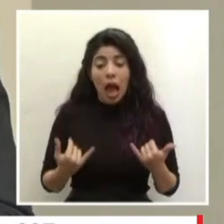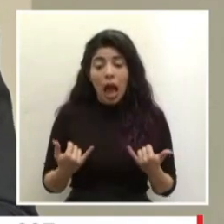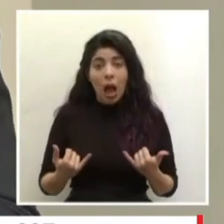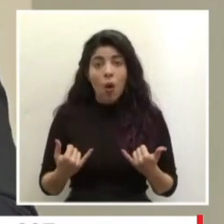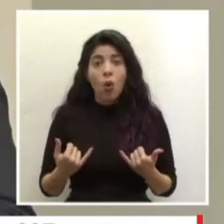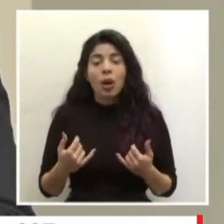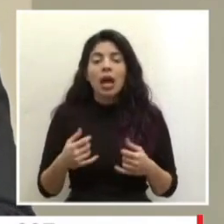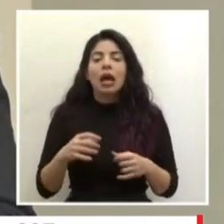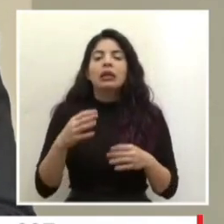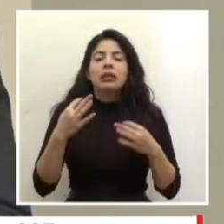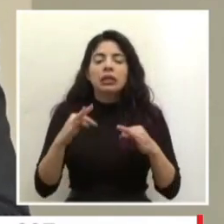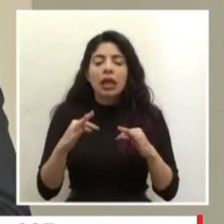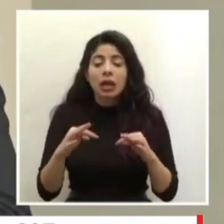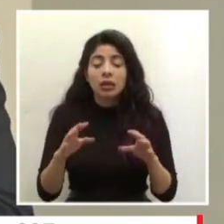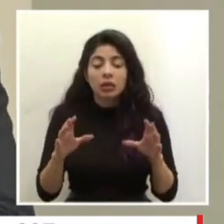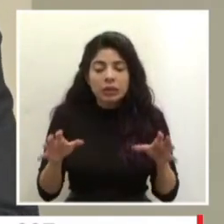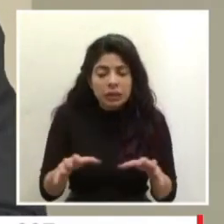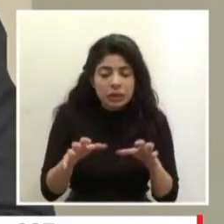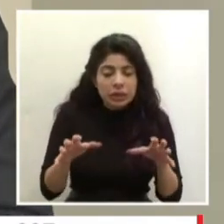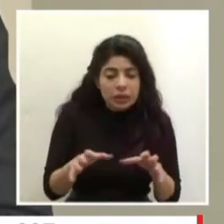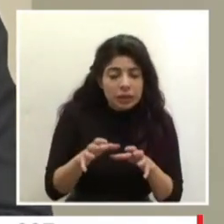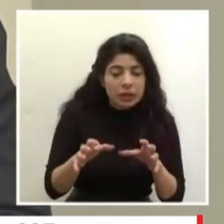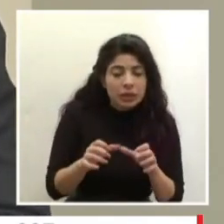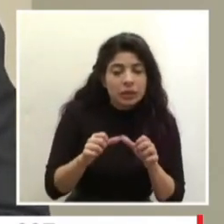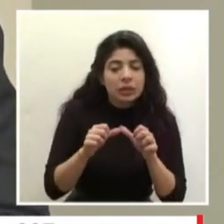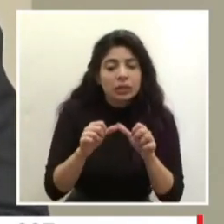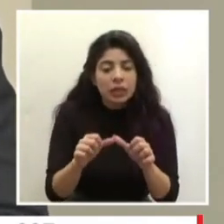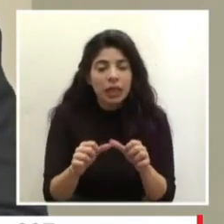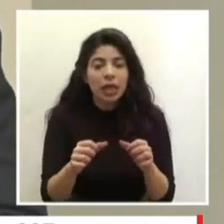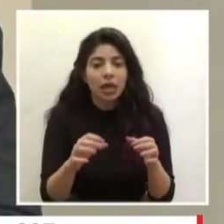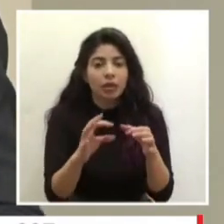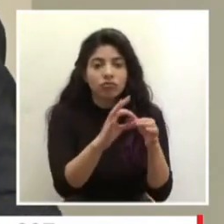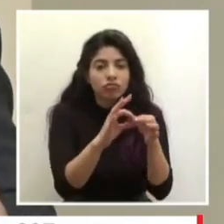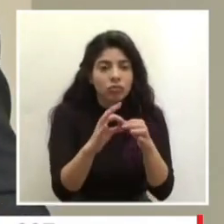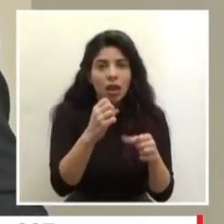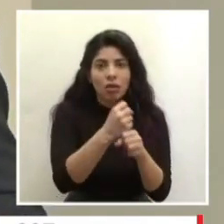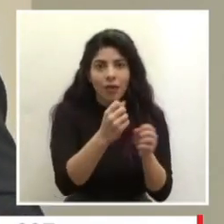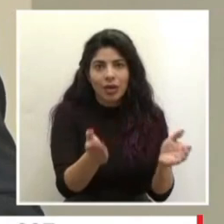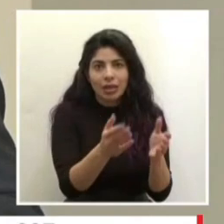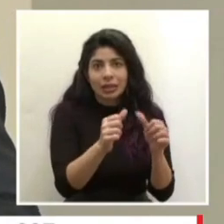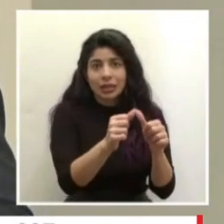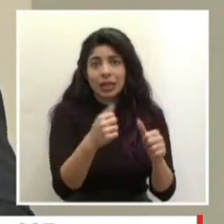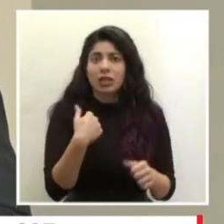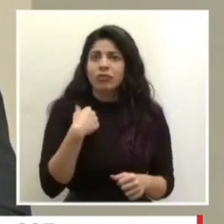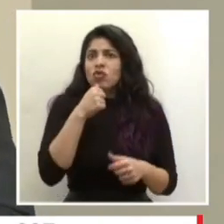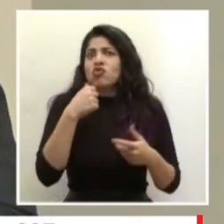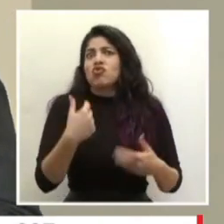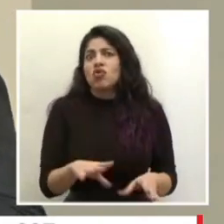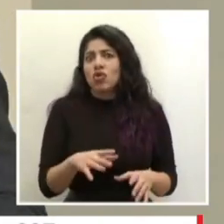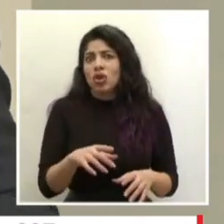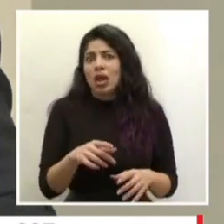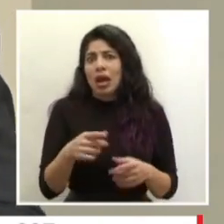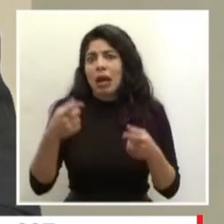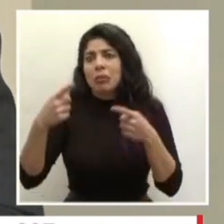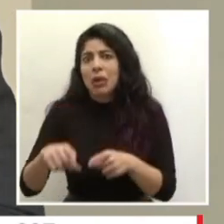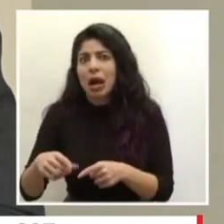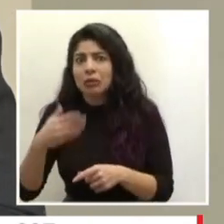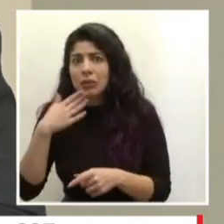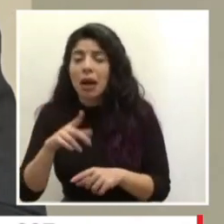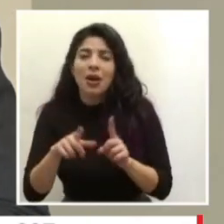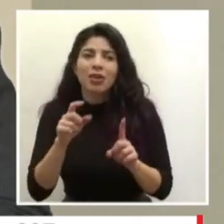posibilidad de una vez reactivado continuar con la relación laboral. Uno no desearía que eso llegue ahí, pero es la realidad